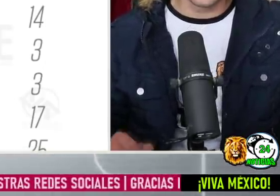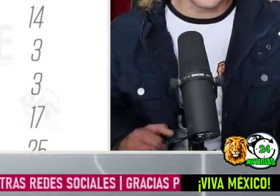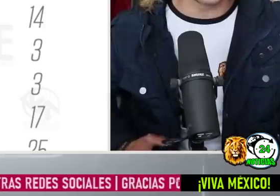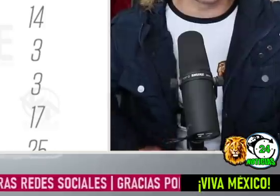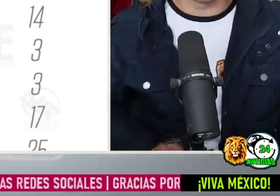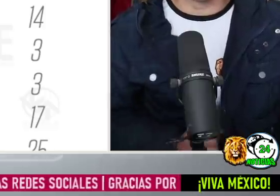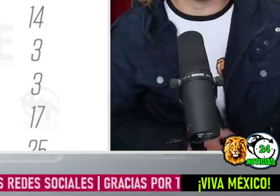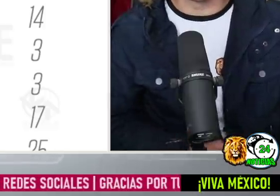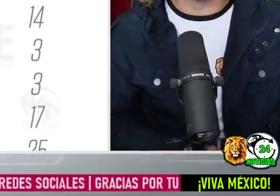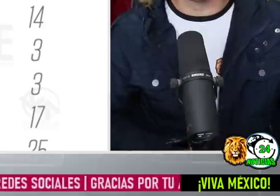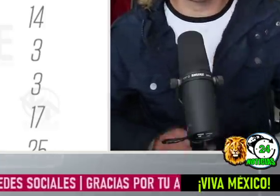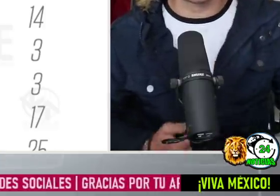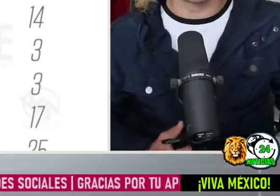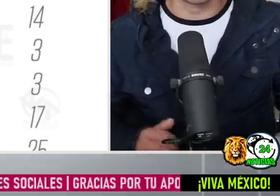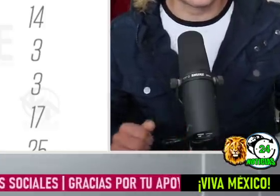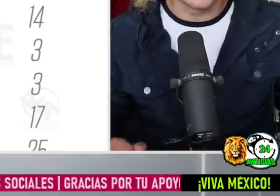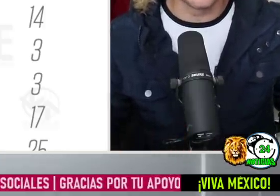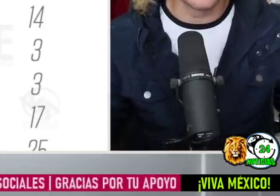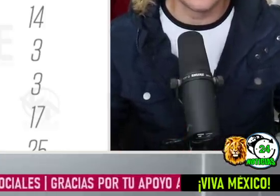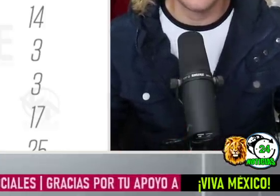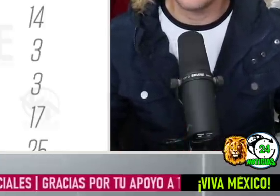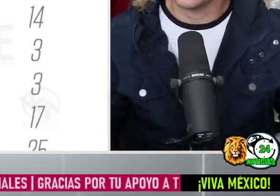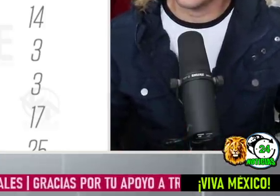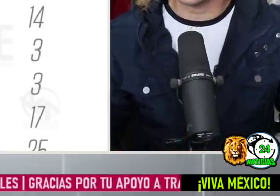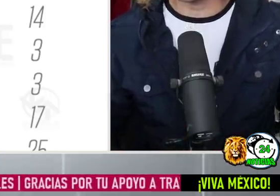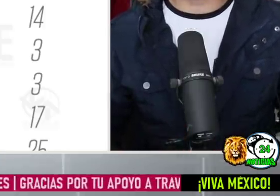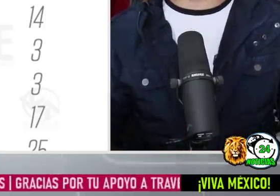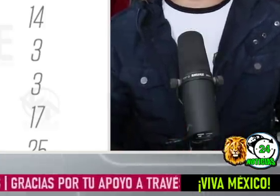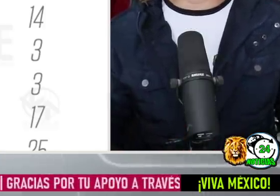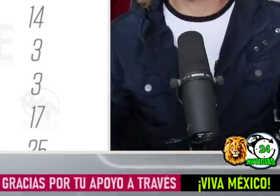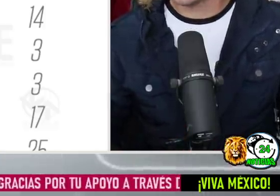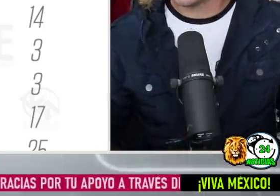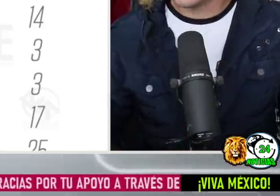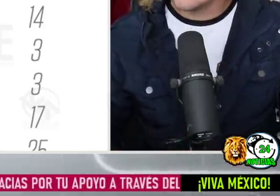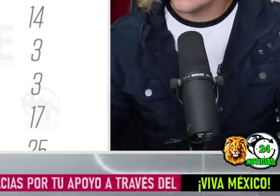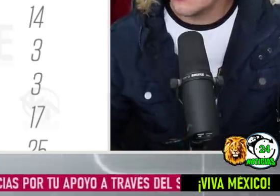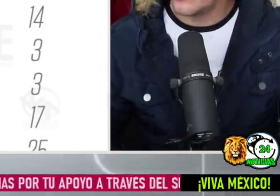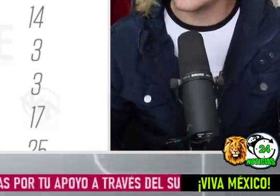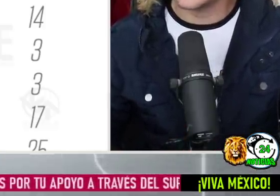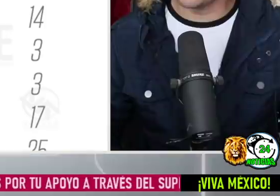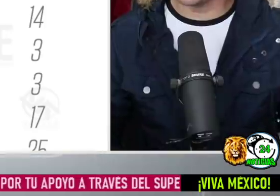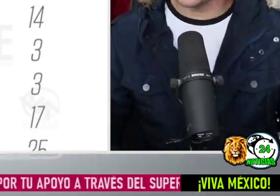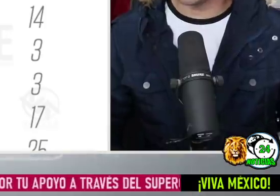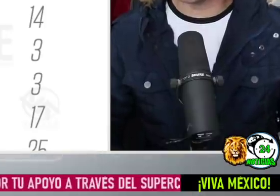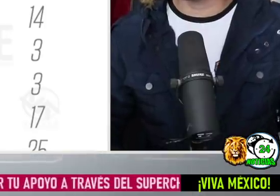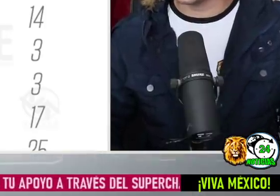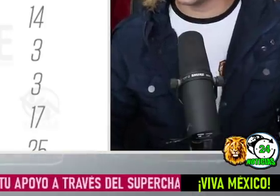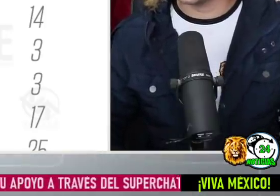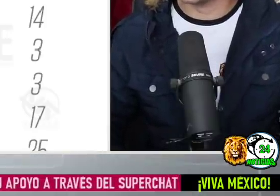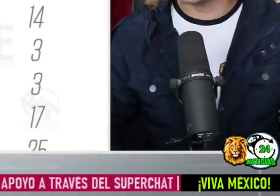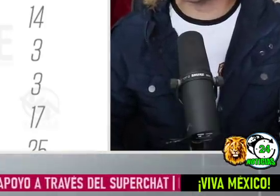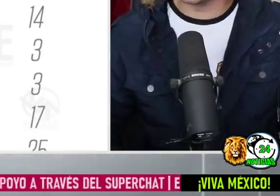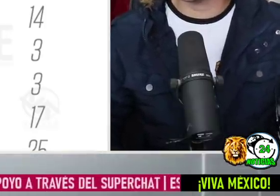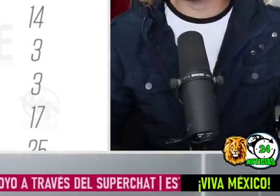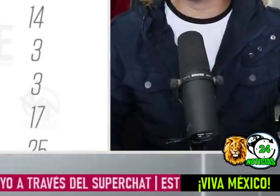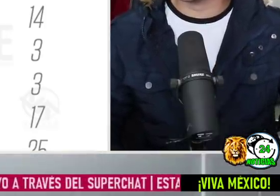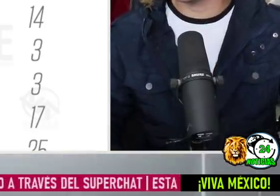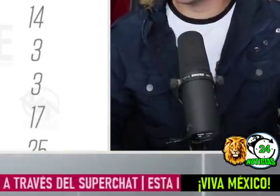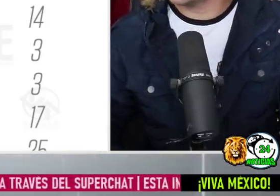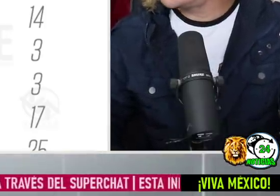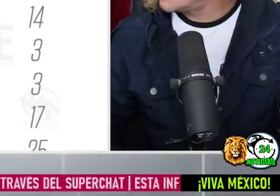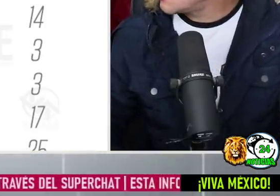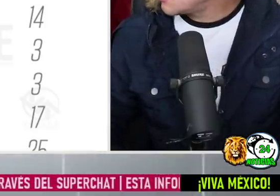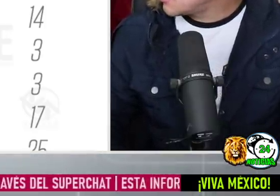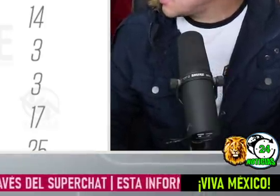muy grande a comparación de sus adversarios? La gente pues está apoyando que sea el